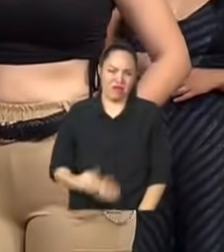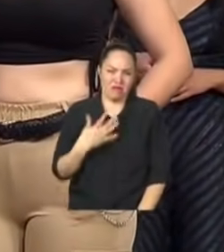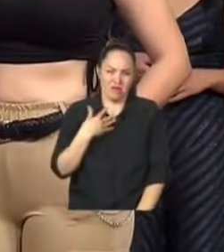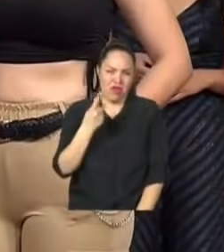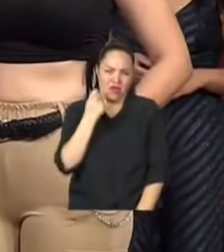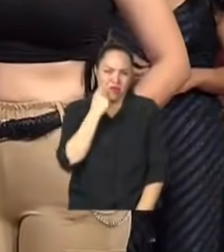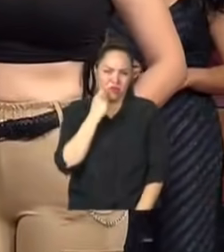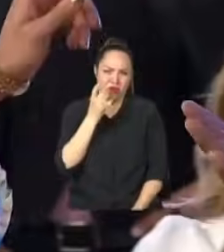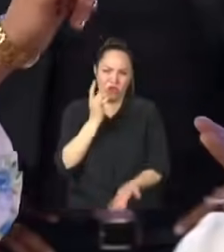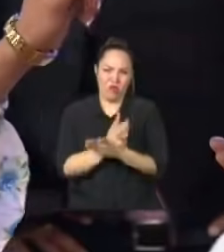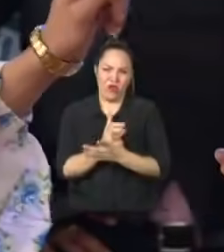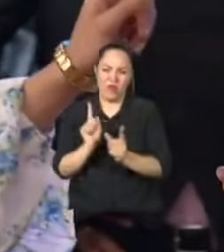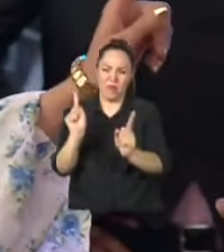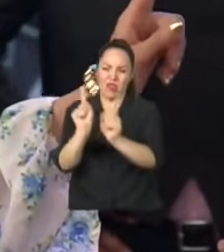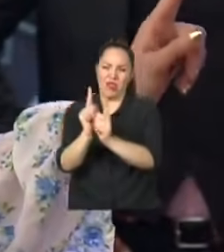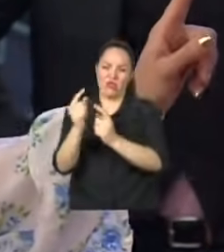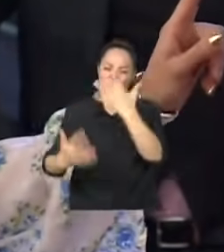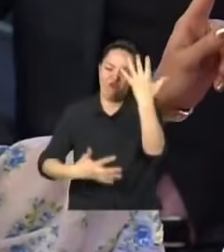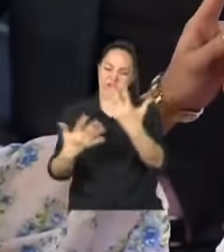nada más.